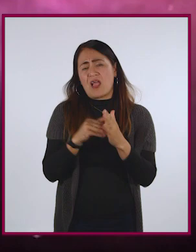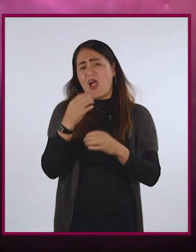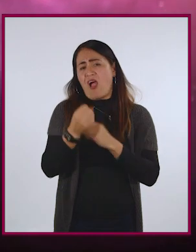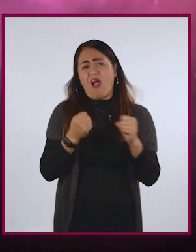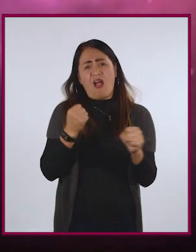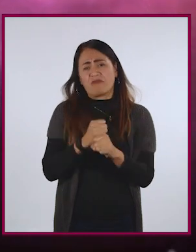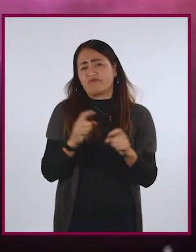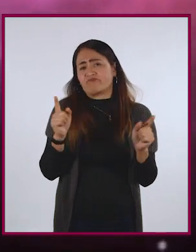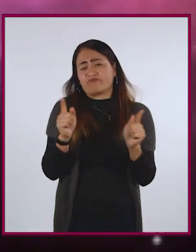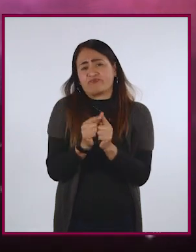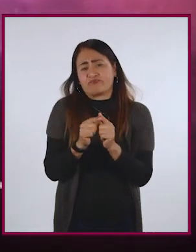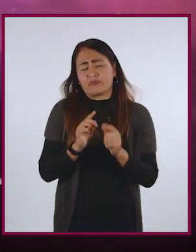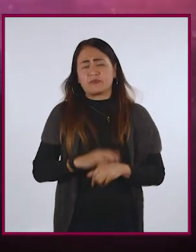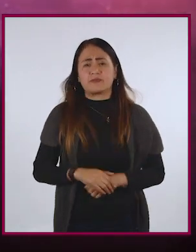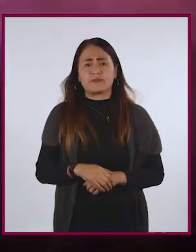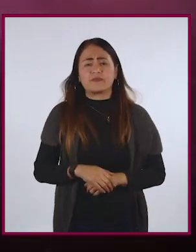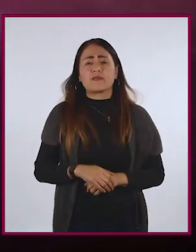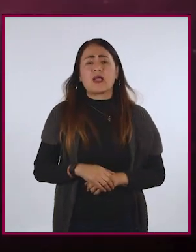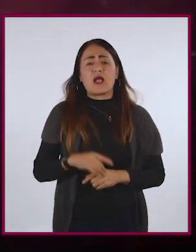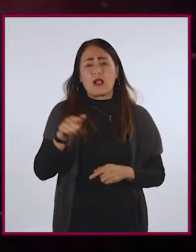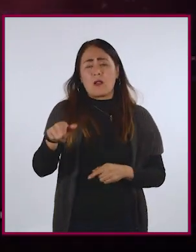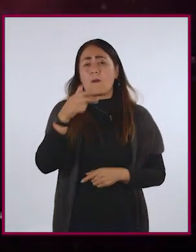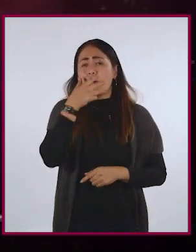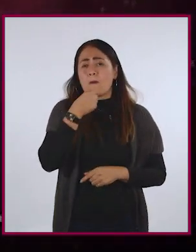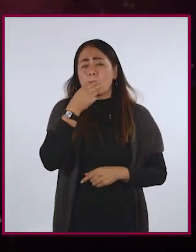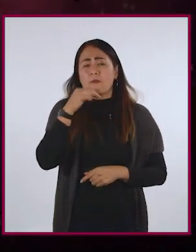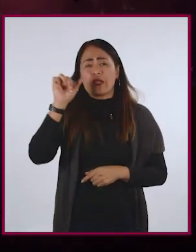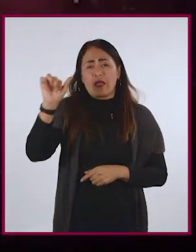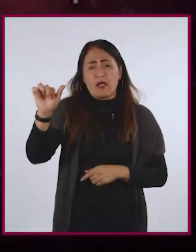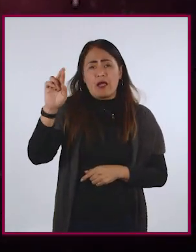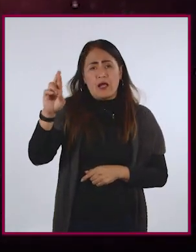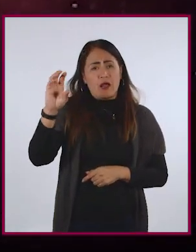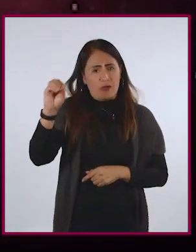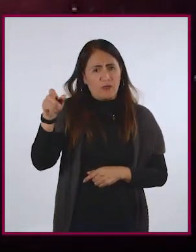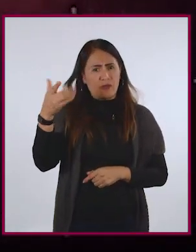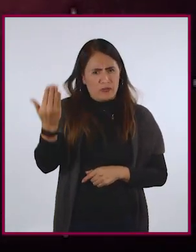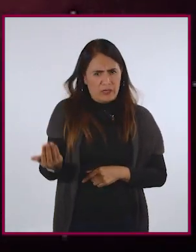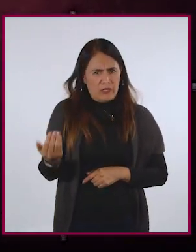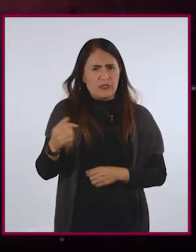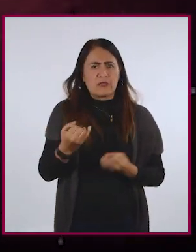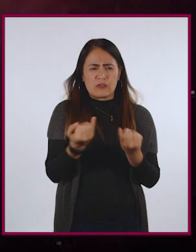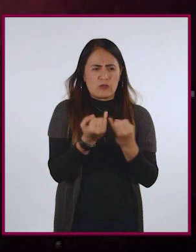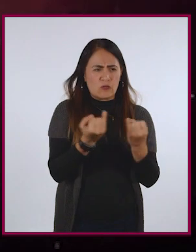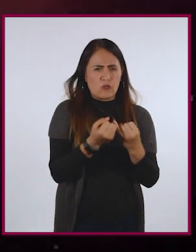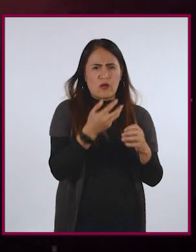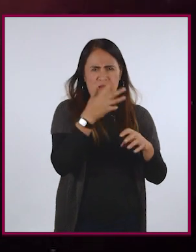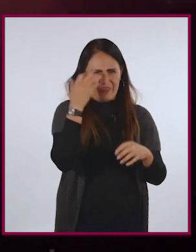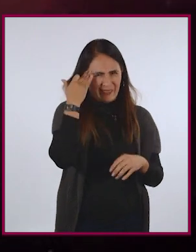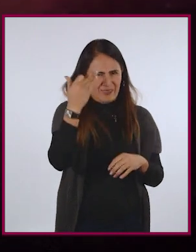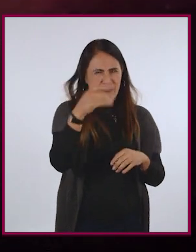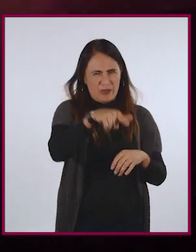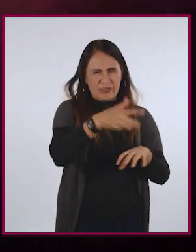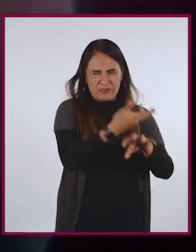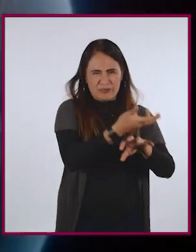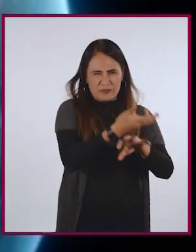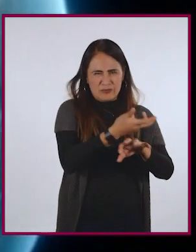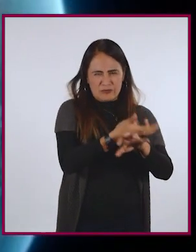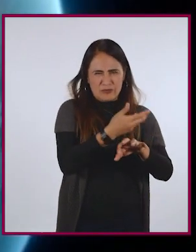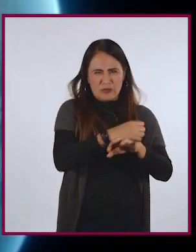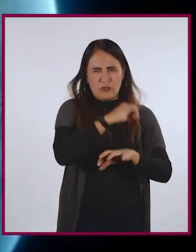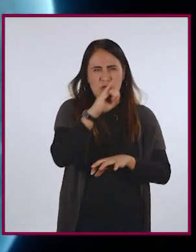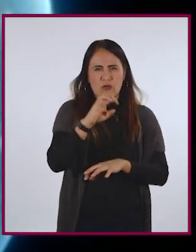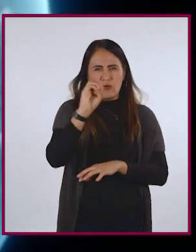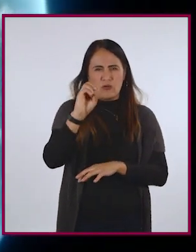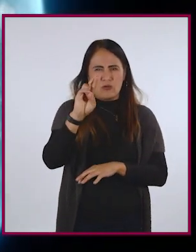años. Al mismo tiempo que Guillermo Haro estudiaba estos objetos, en los Estados Unidos, el astrónomo